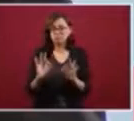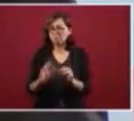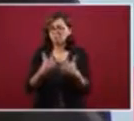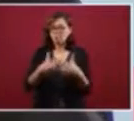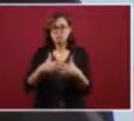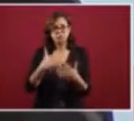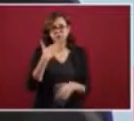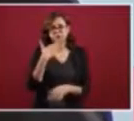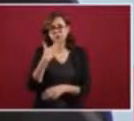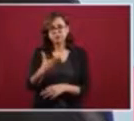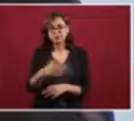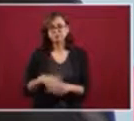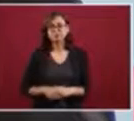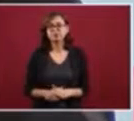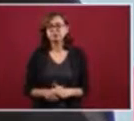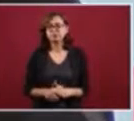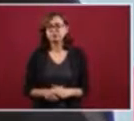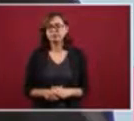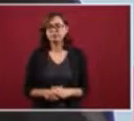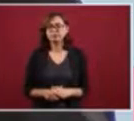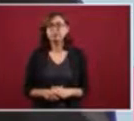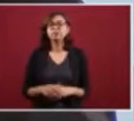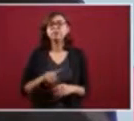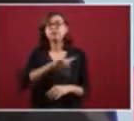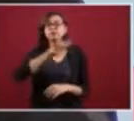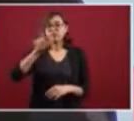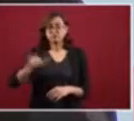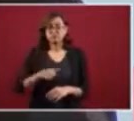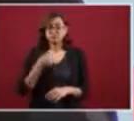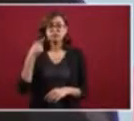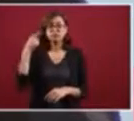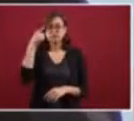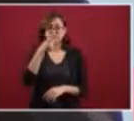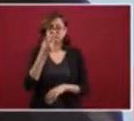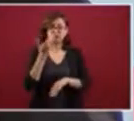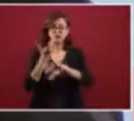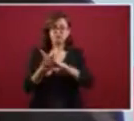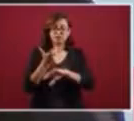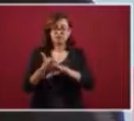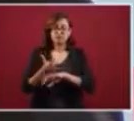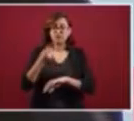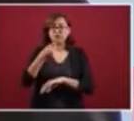reunión investigadora en Boy City, Michigan, en los laboratorios de Honeywell,